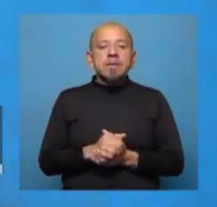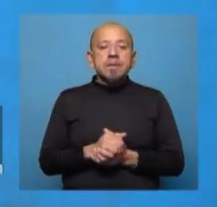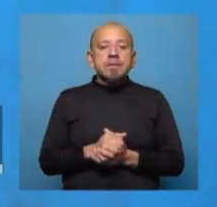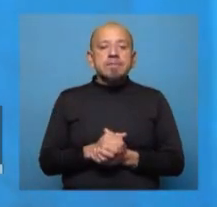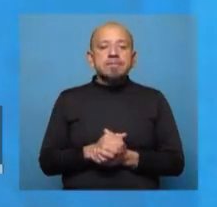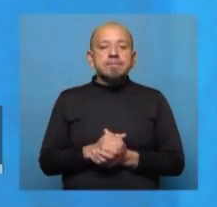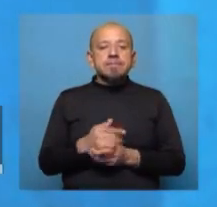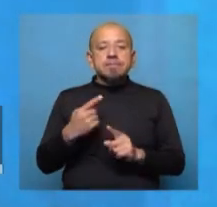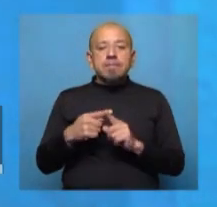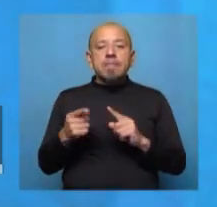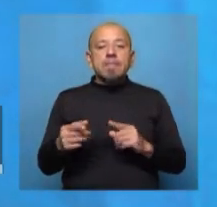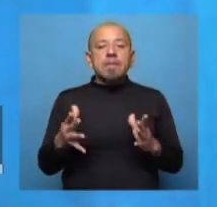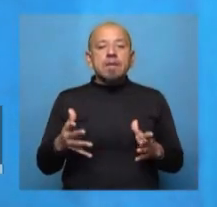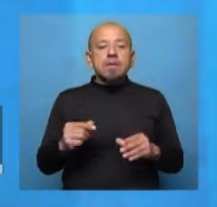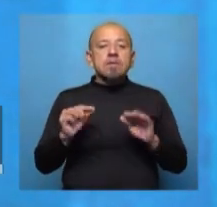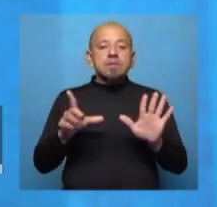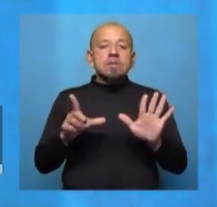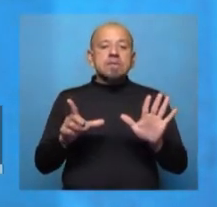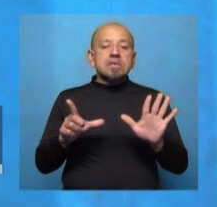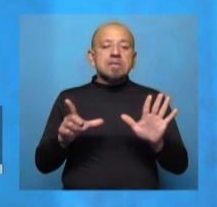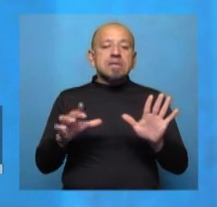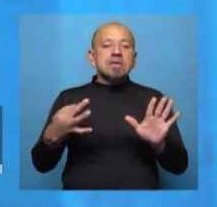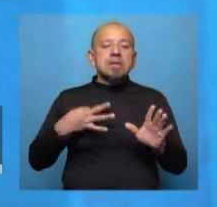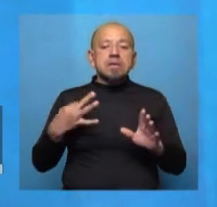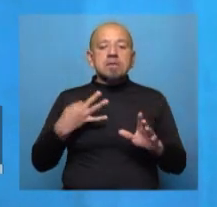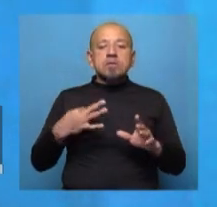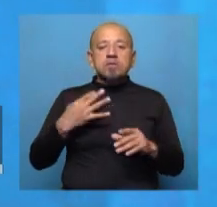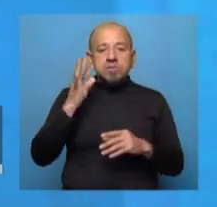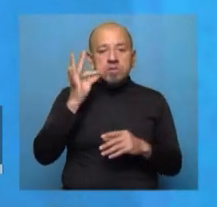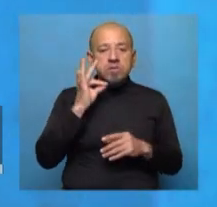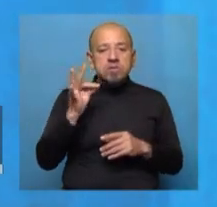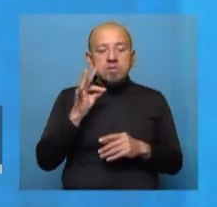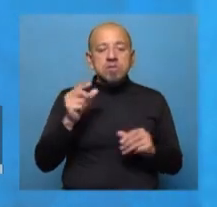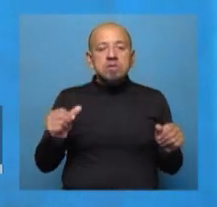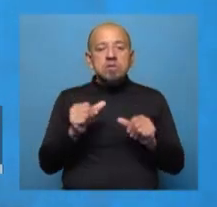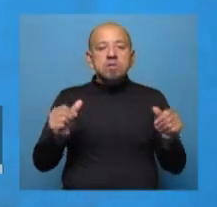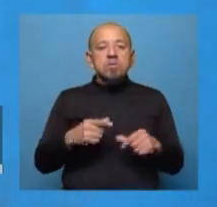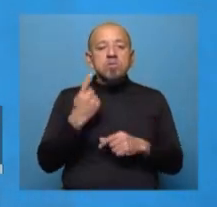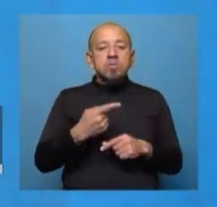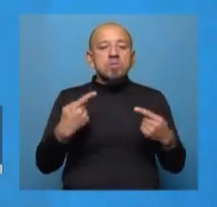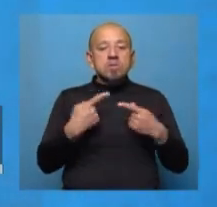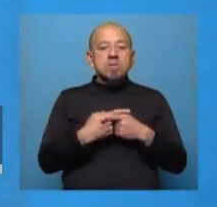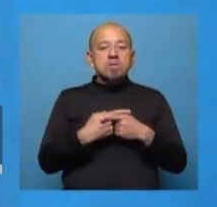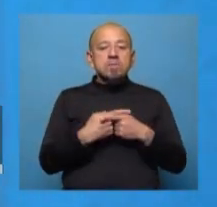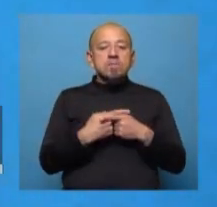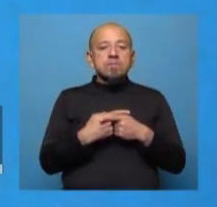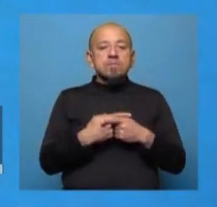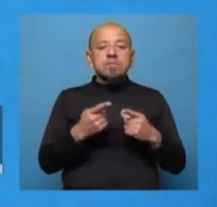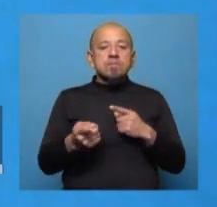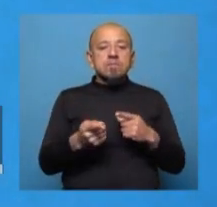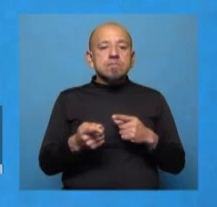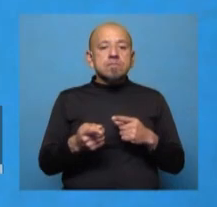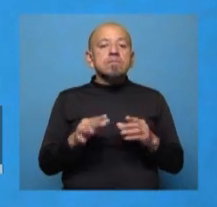positivo es que todavía estamos a 7 años y que la posibilidad de organizar un partido nos da la nos da un